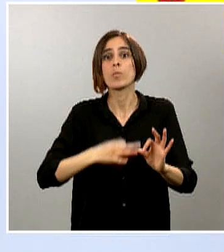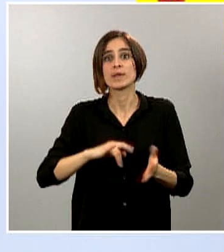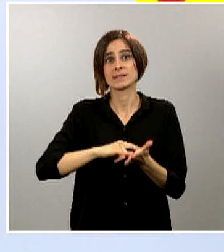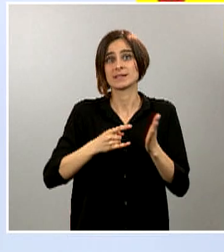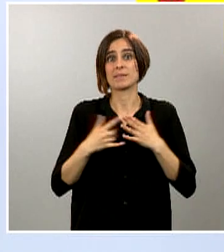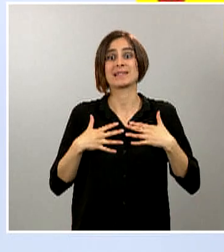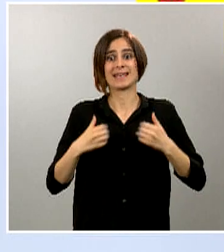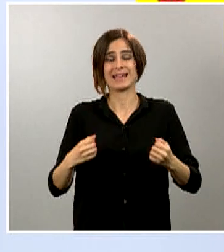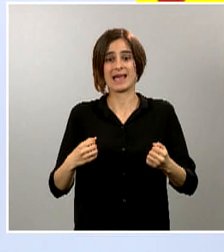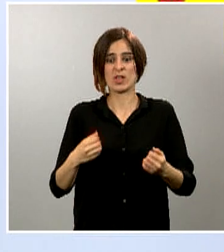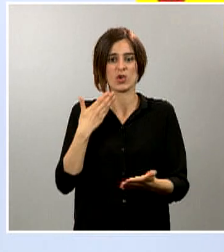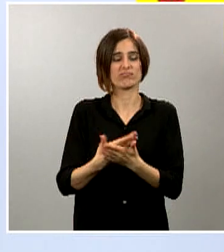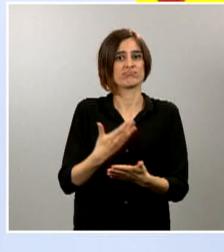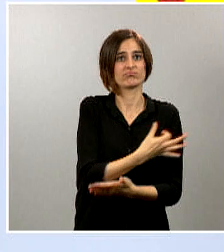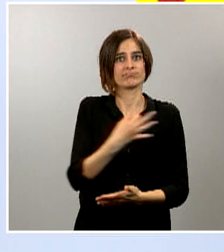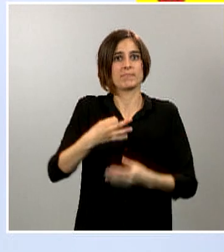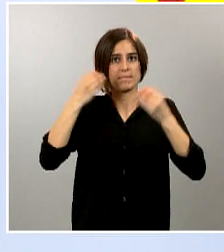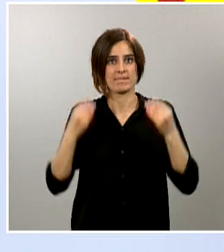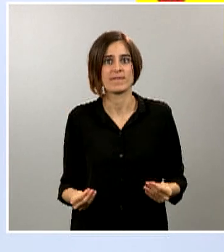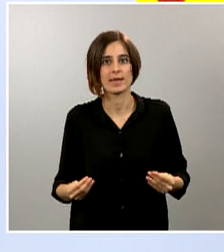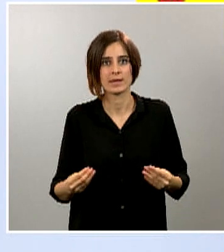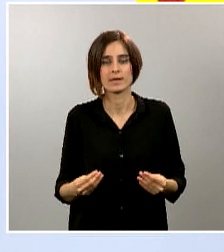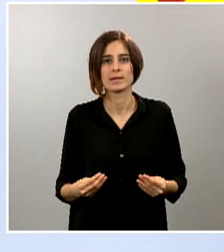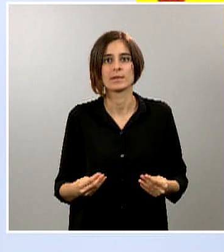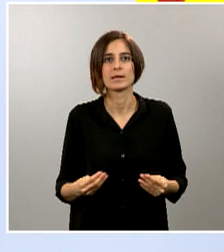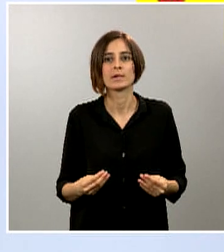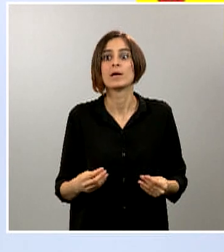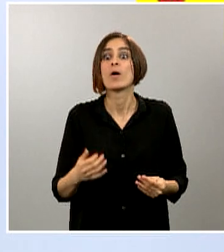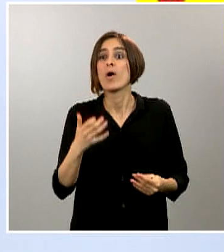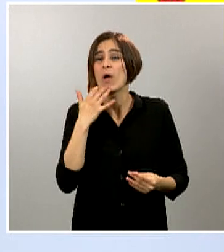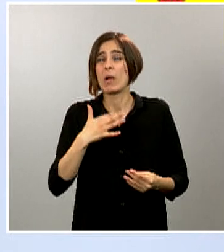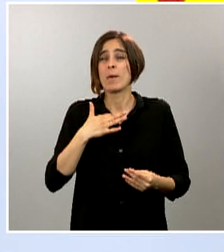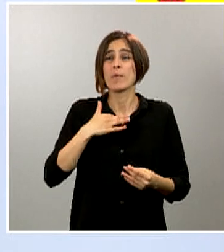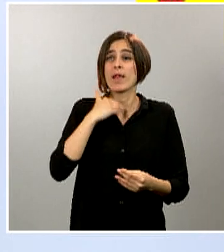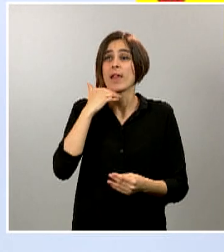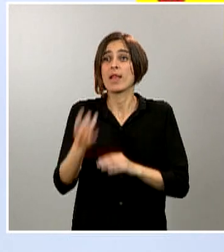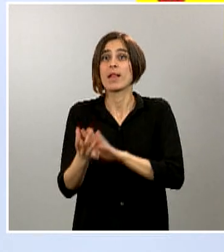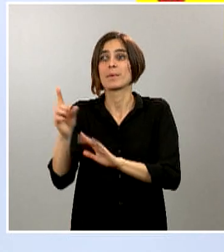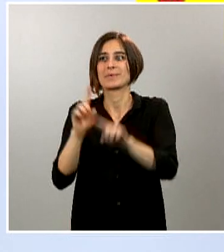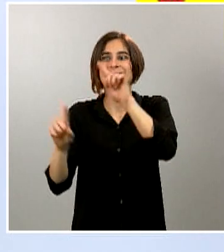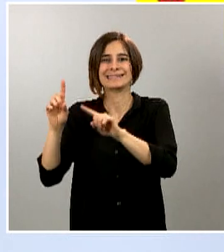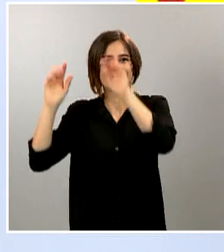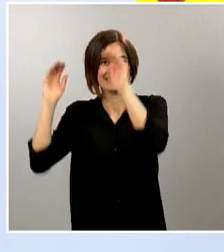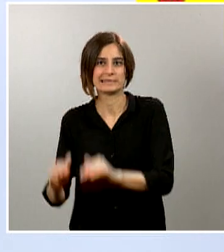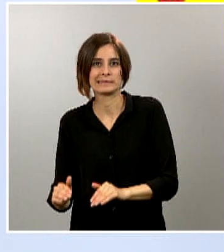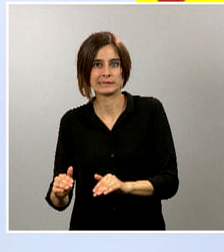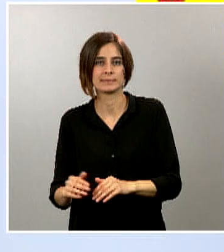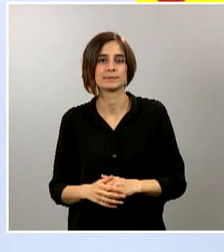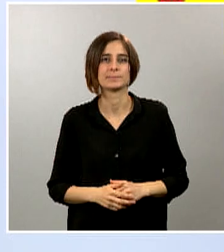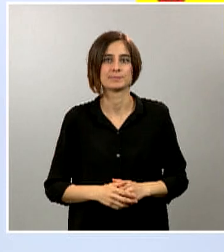para minimizar sus debilidades en un momento de tensión de la actividad. Estamos ante una